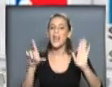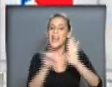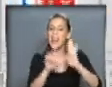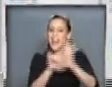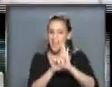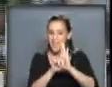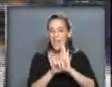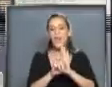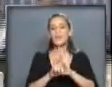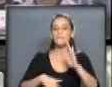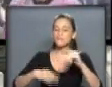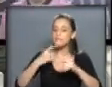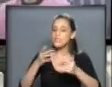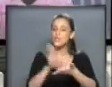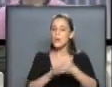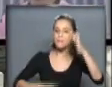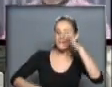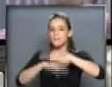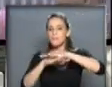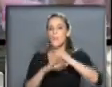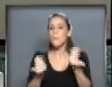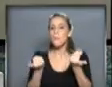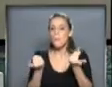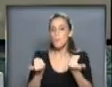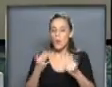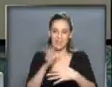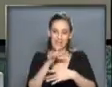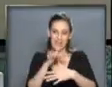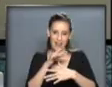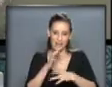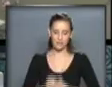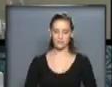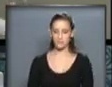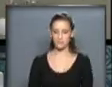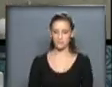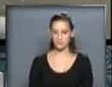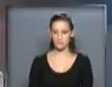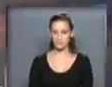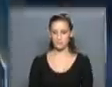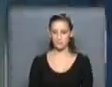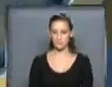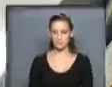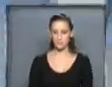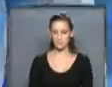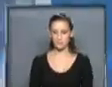que se refieren al tope de licencias que puede poseer el grupo económico.